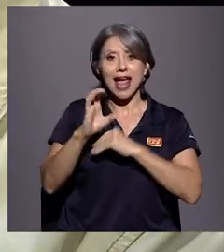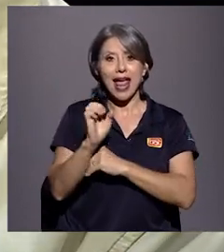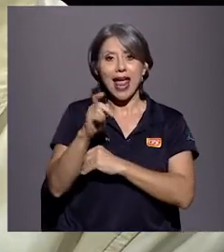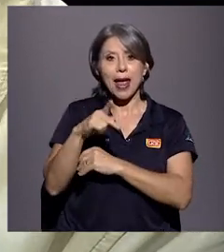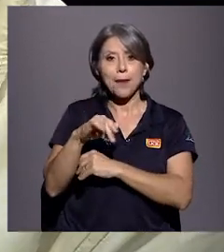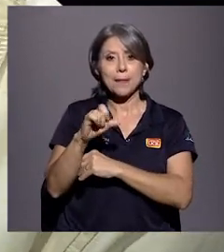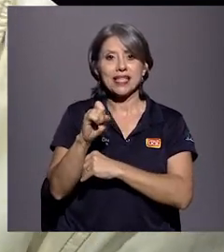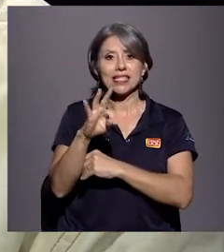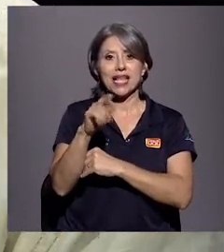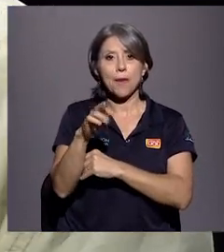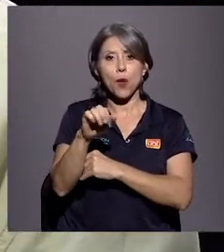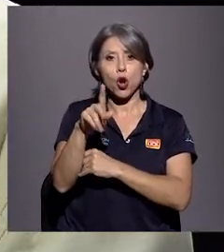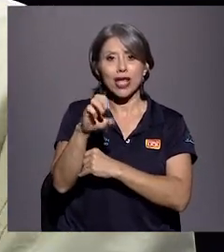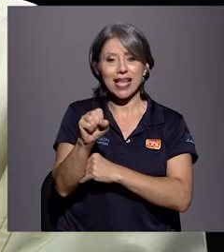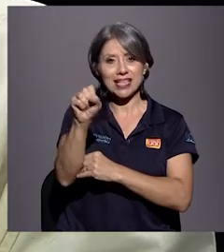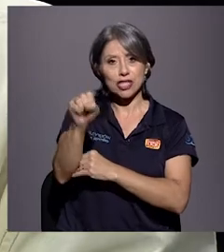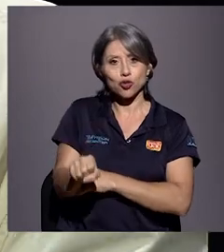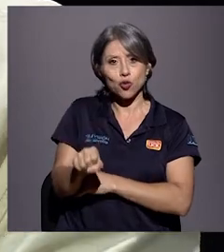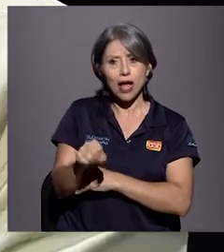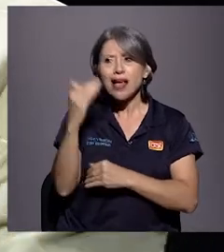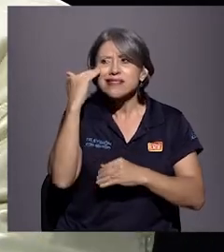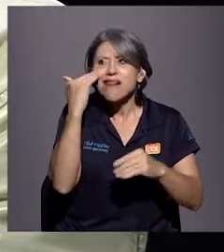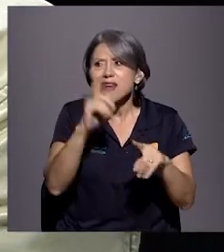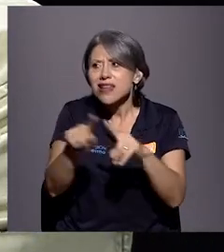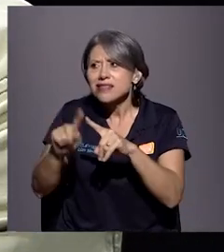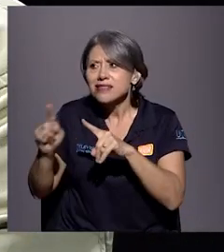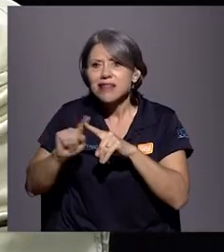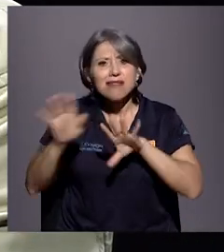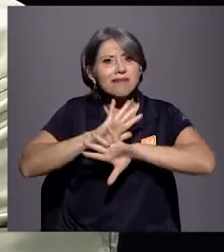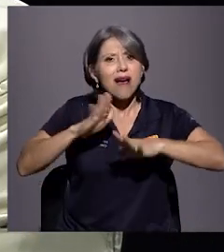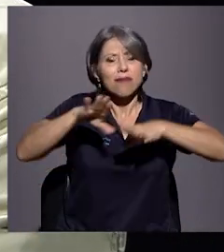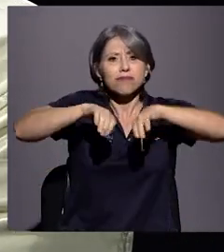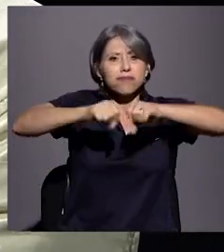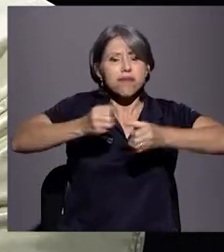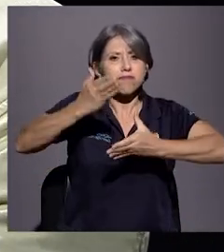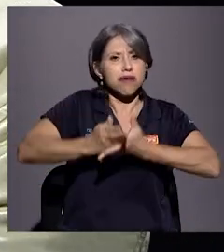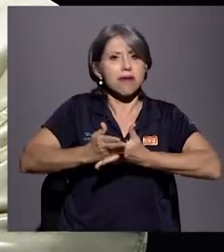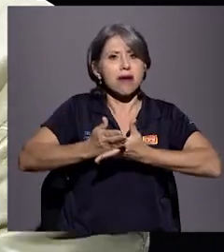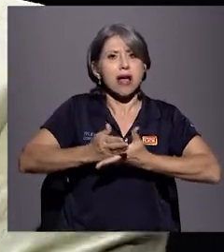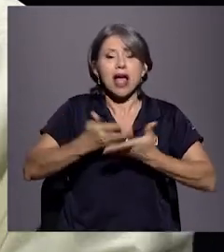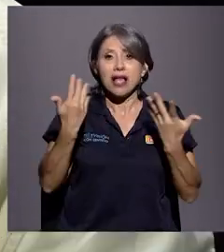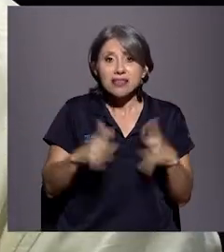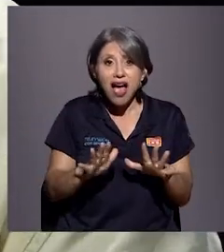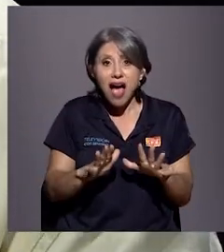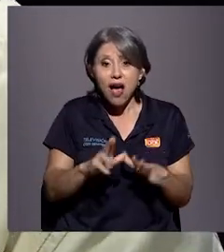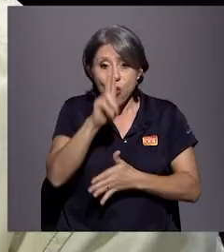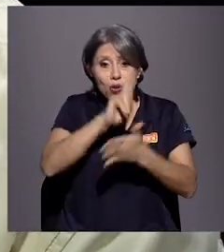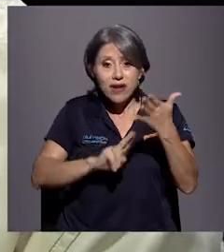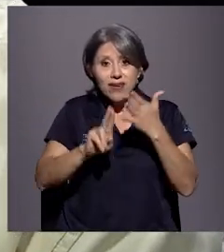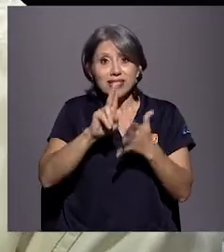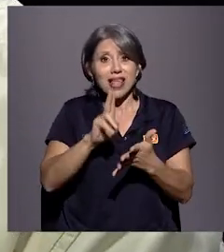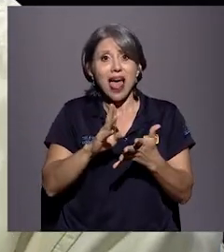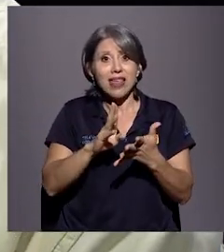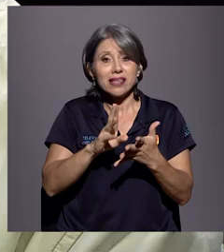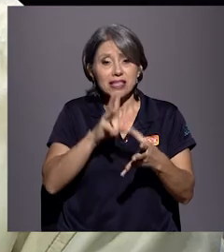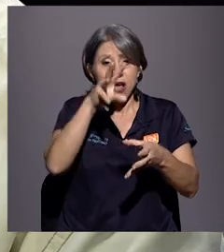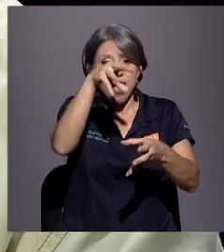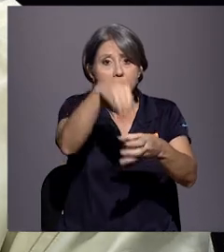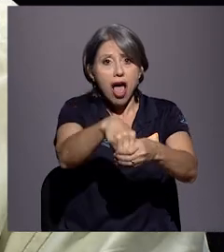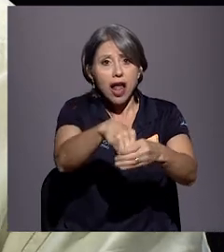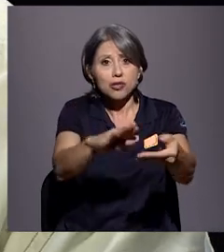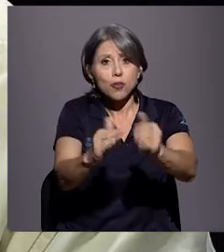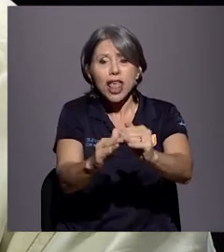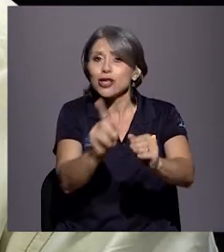epistemologías del sur, sí, es no simplemente llevar la universidad para las comunidades, sino traer las comunidades para dentro de la universidad. Uh-huh.